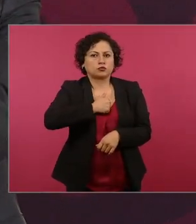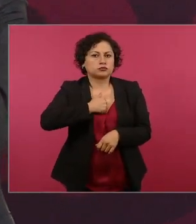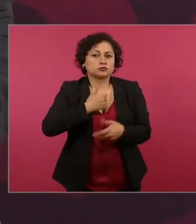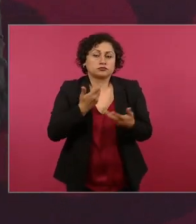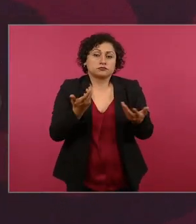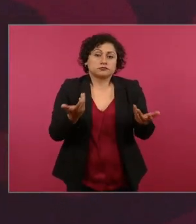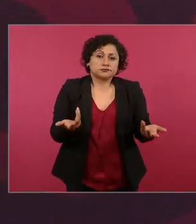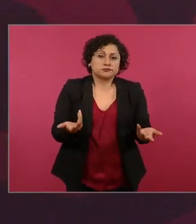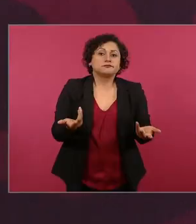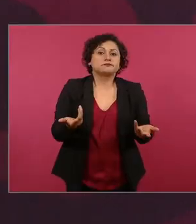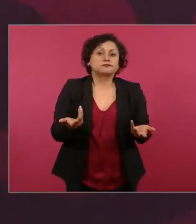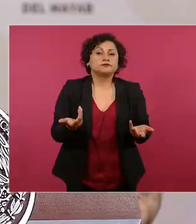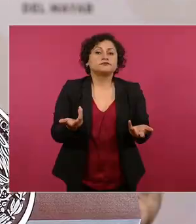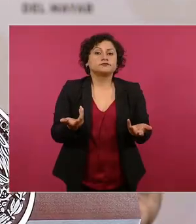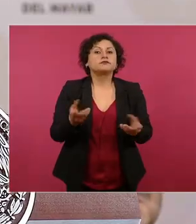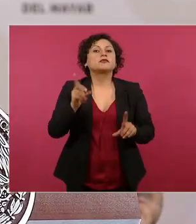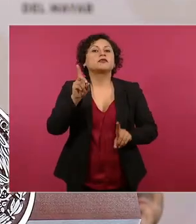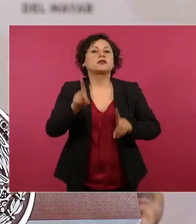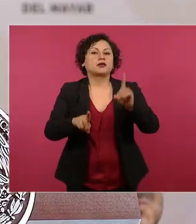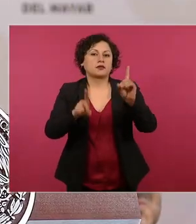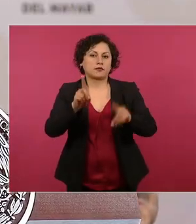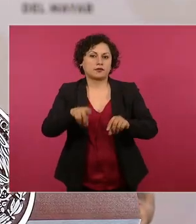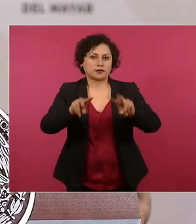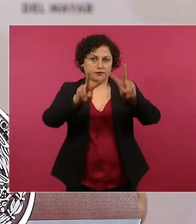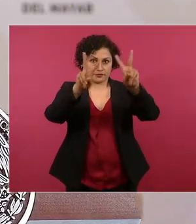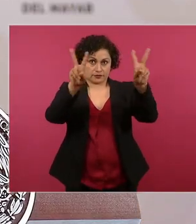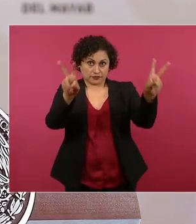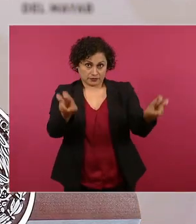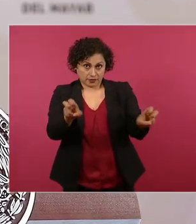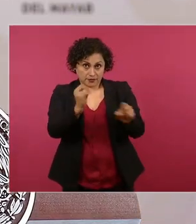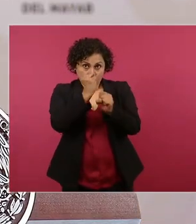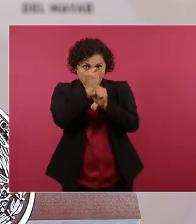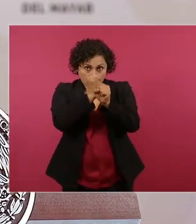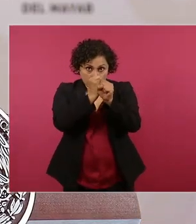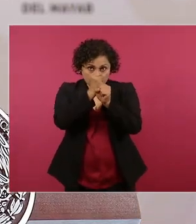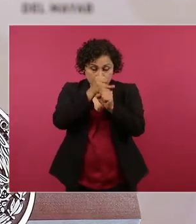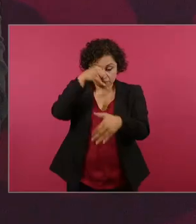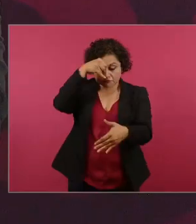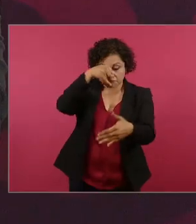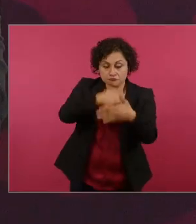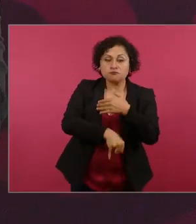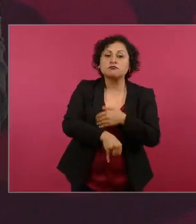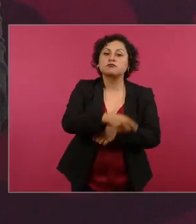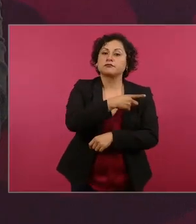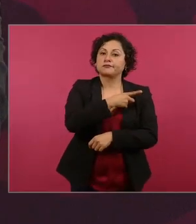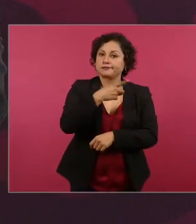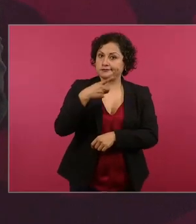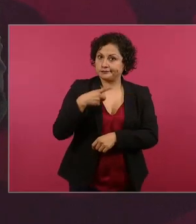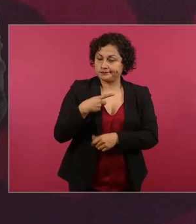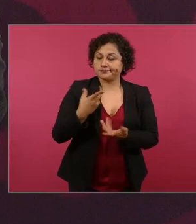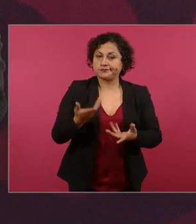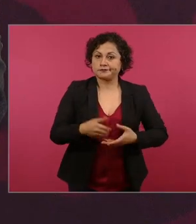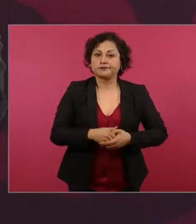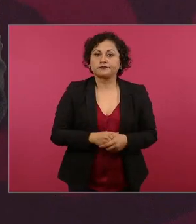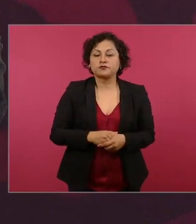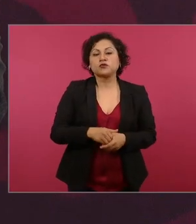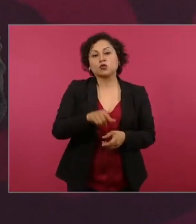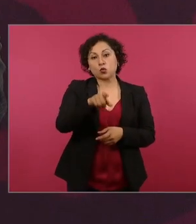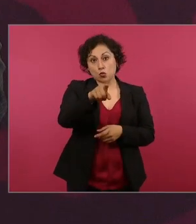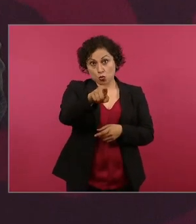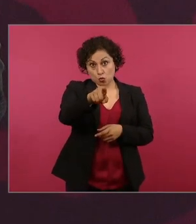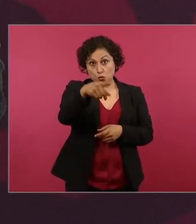verla a profundidad, hay que ver las causas. Ustedes que son un